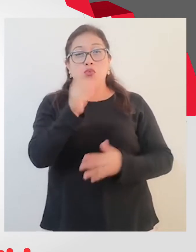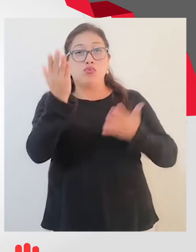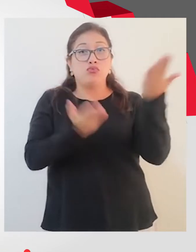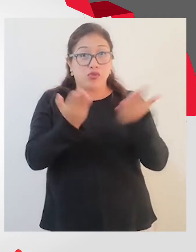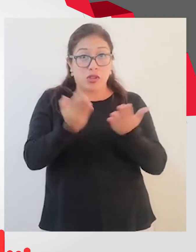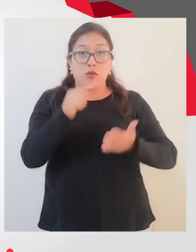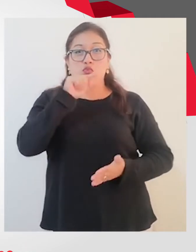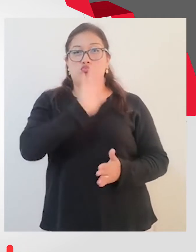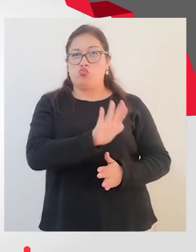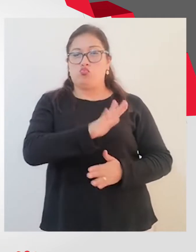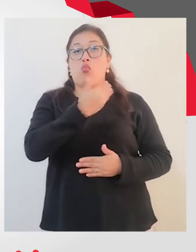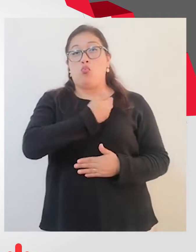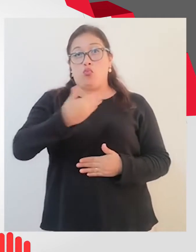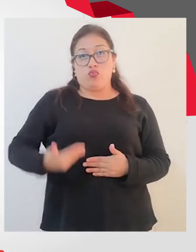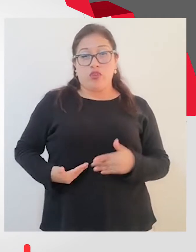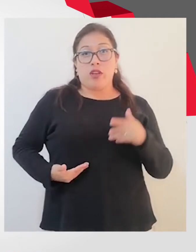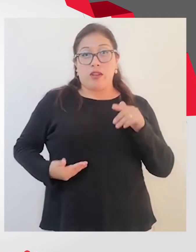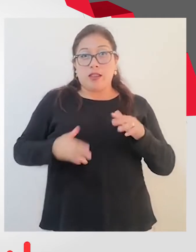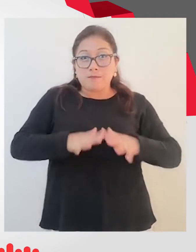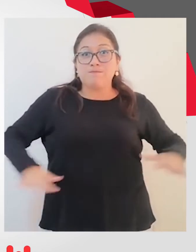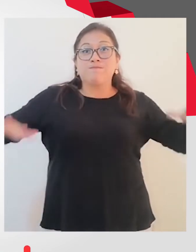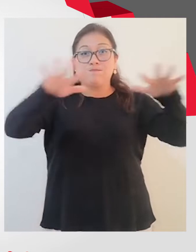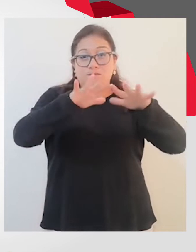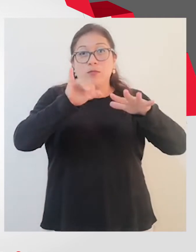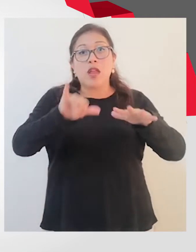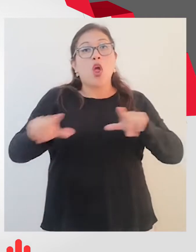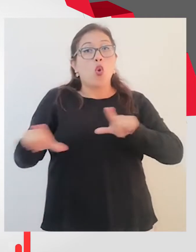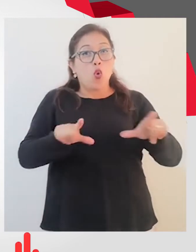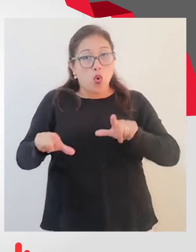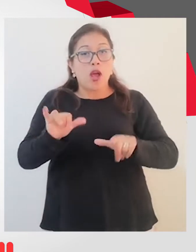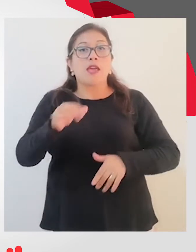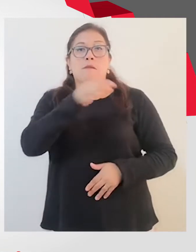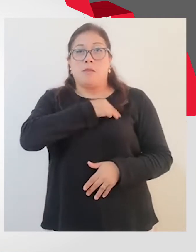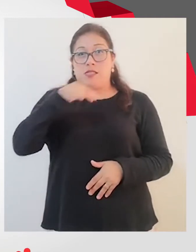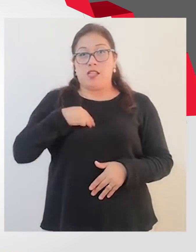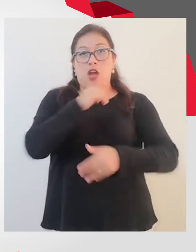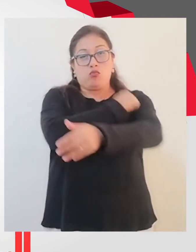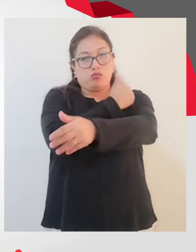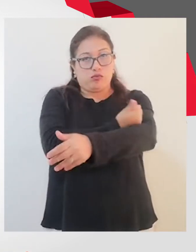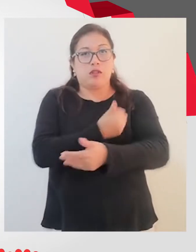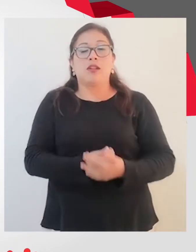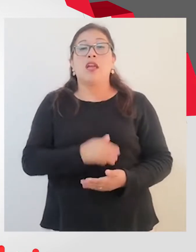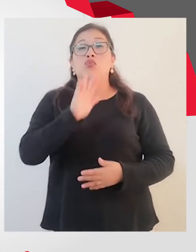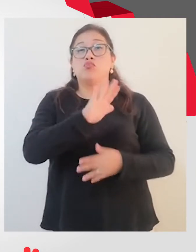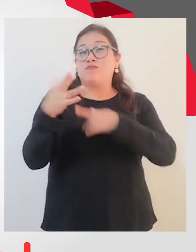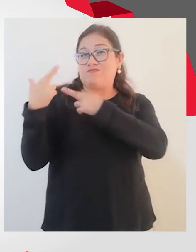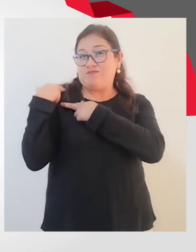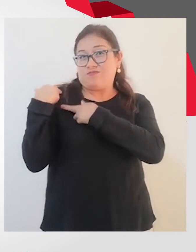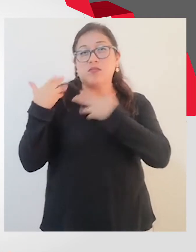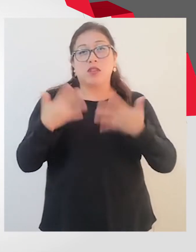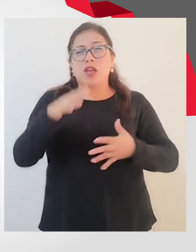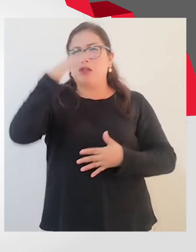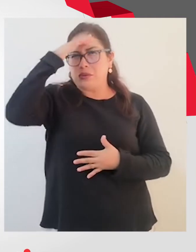deben brindarse desde los gobiernos regionales, gobiernos locales y ministerios. Esa es una tarea que es